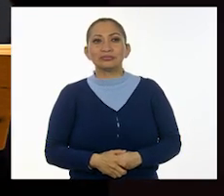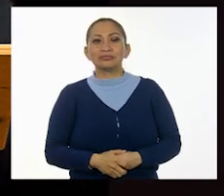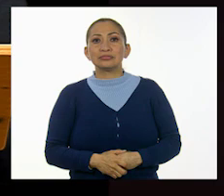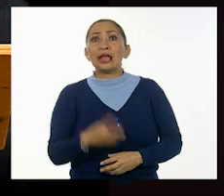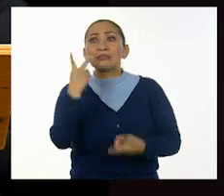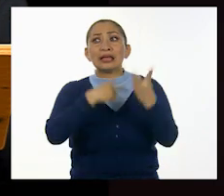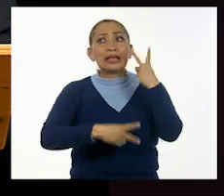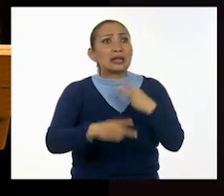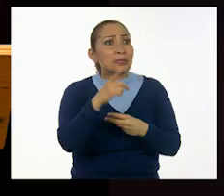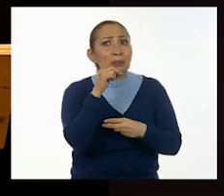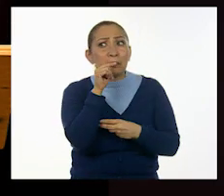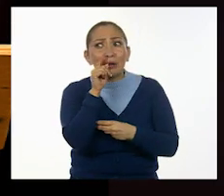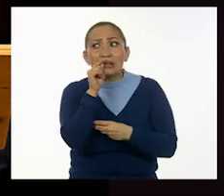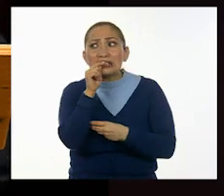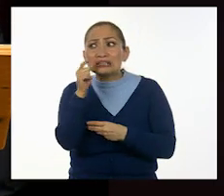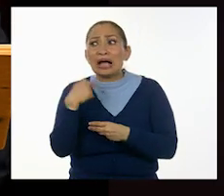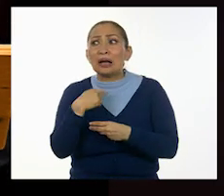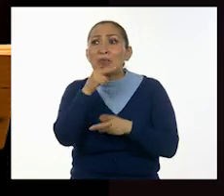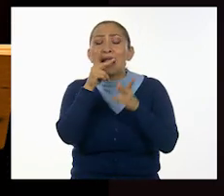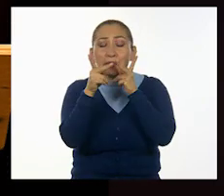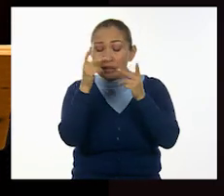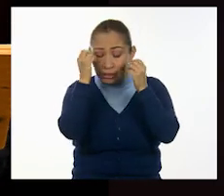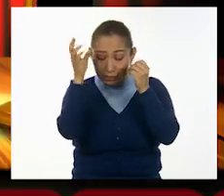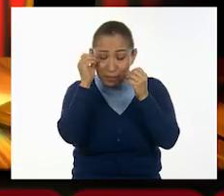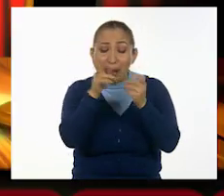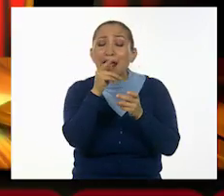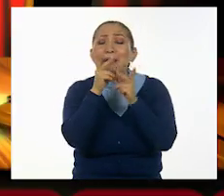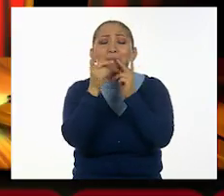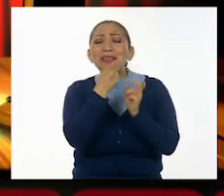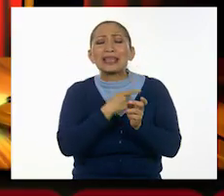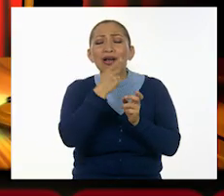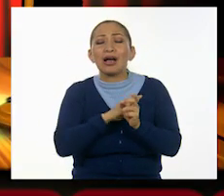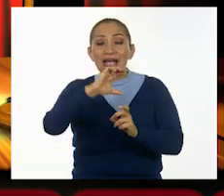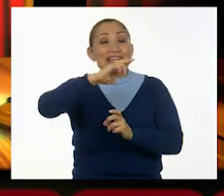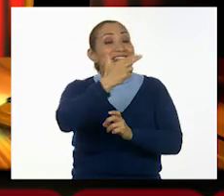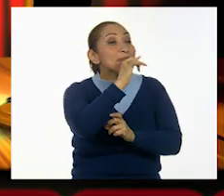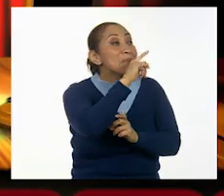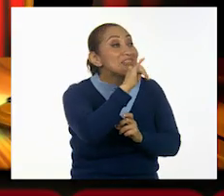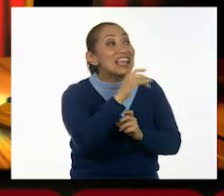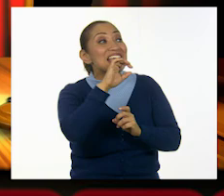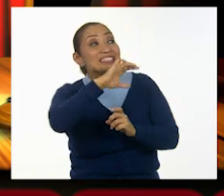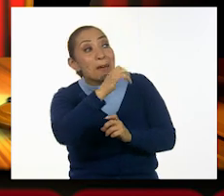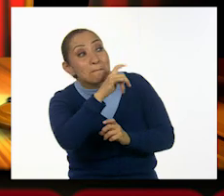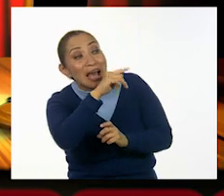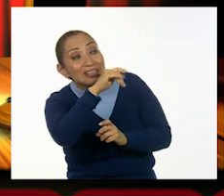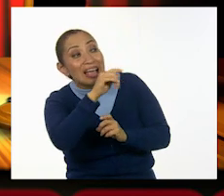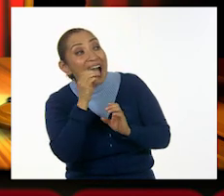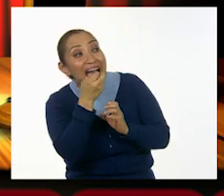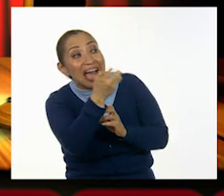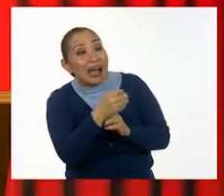Ahí viene el policía. Las palabras, me olvidé de las palabras. Chímpete, chámpata.